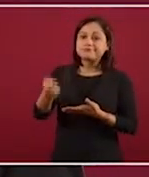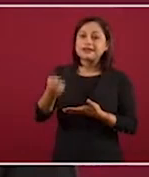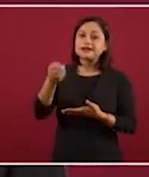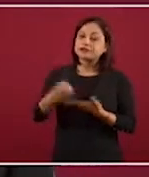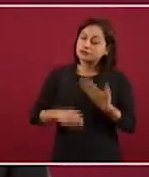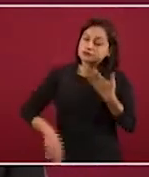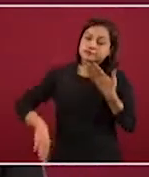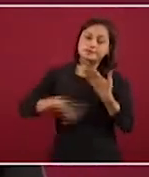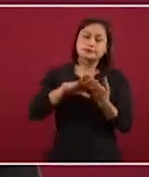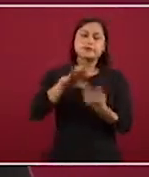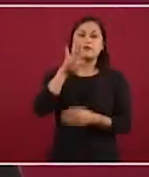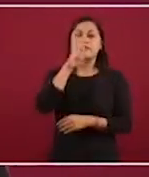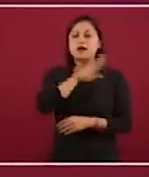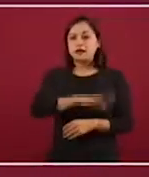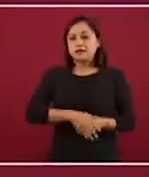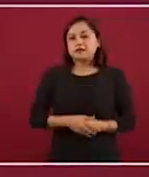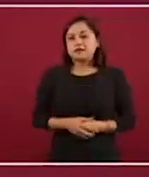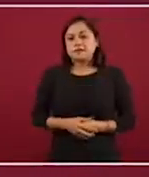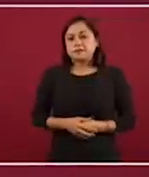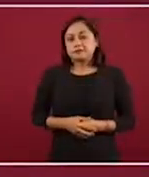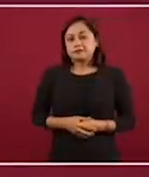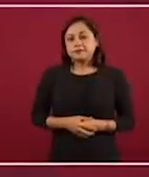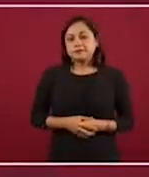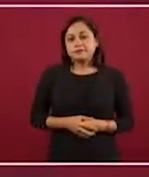eso sí este